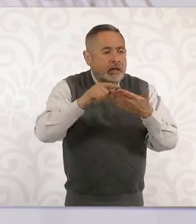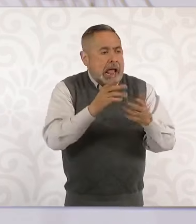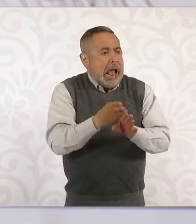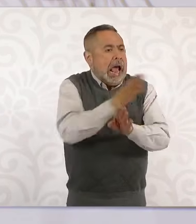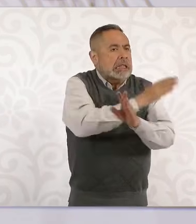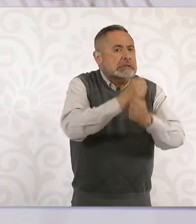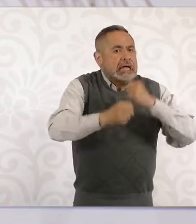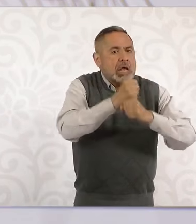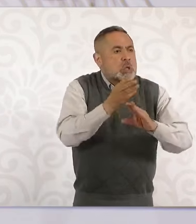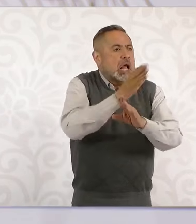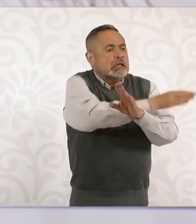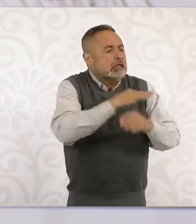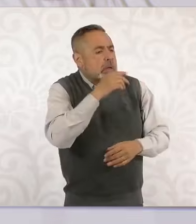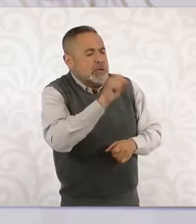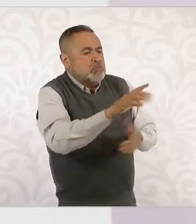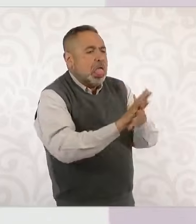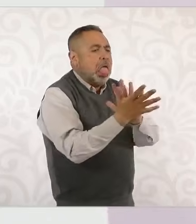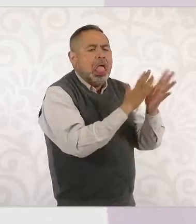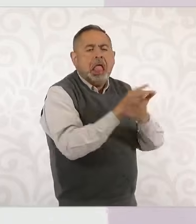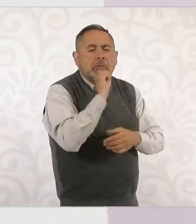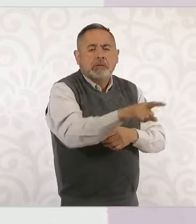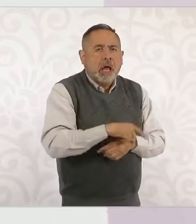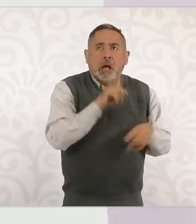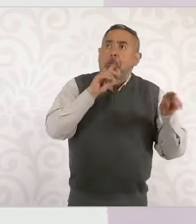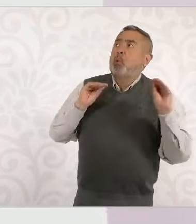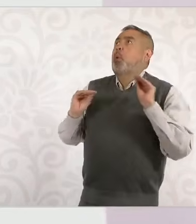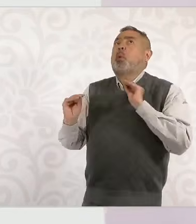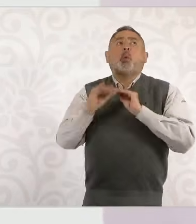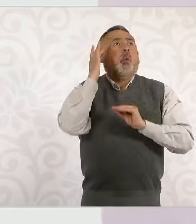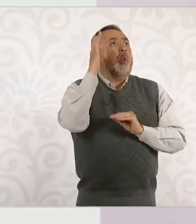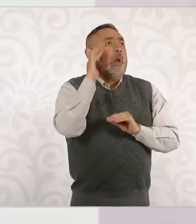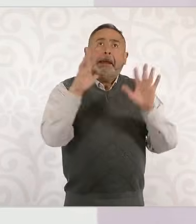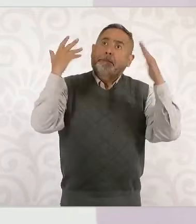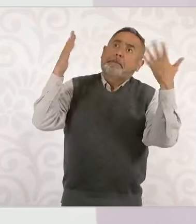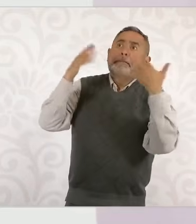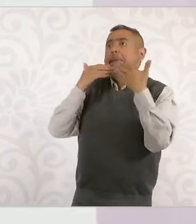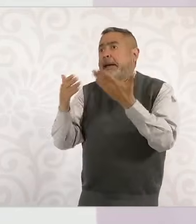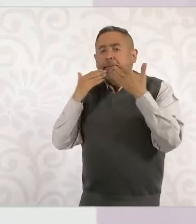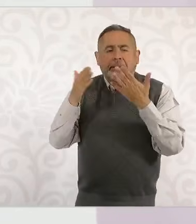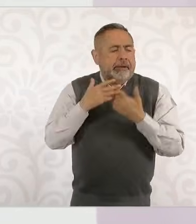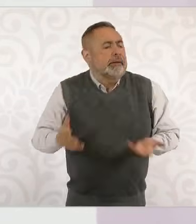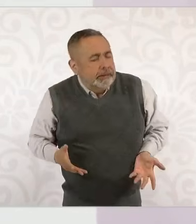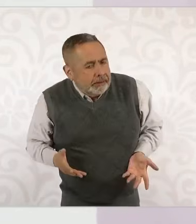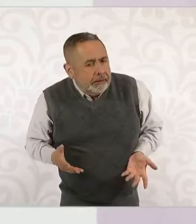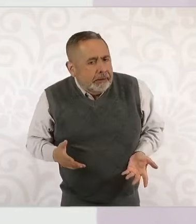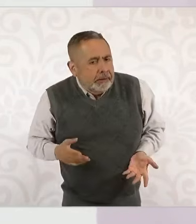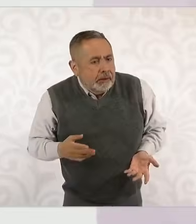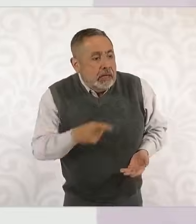pasada. Porque ellos no dijeron nada, al contrario, aplaudieron. Es más, muchos de